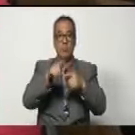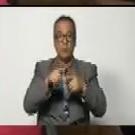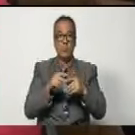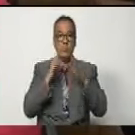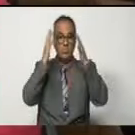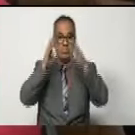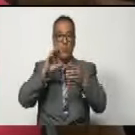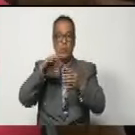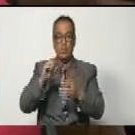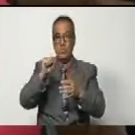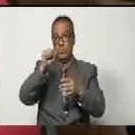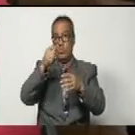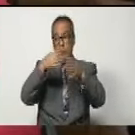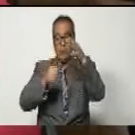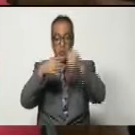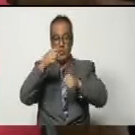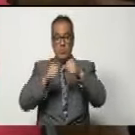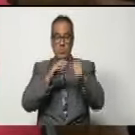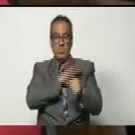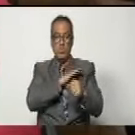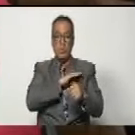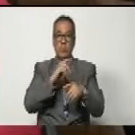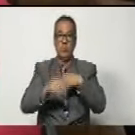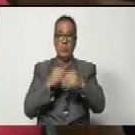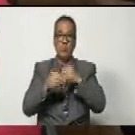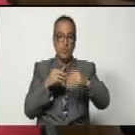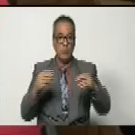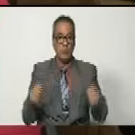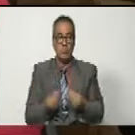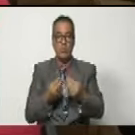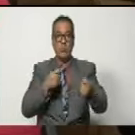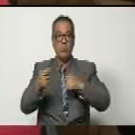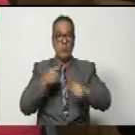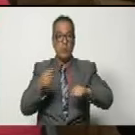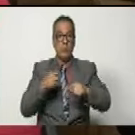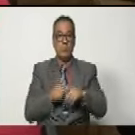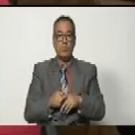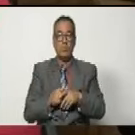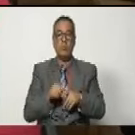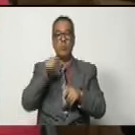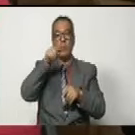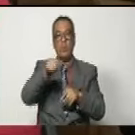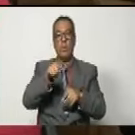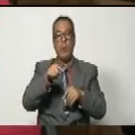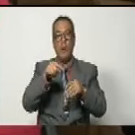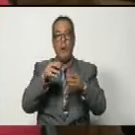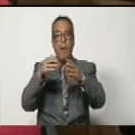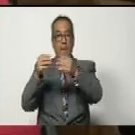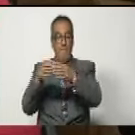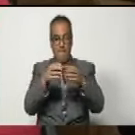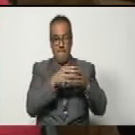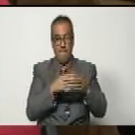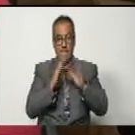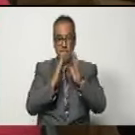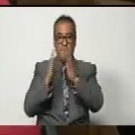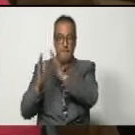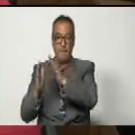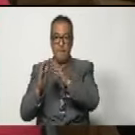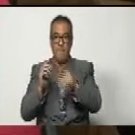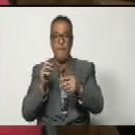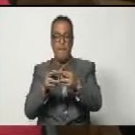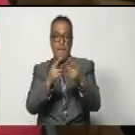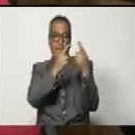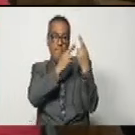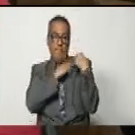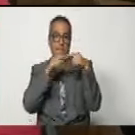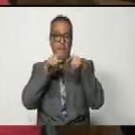Consejo Comunal. 2. Autogestión. Conjunto de acciones mediante las cuales las comunidades organizadas asumen directamente